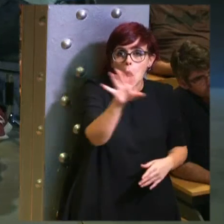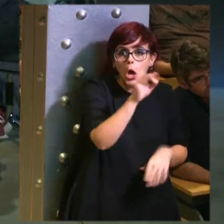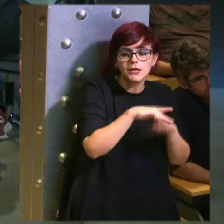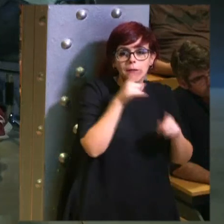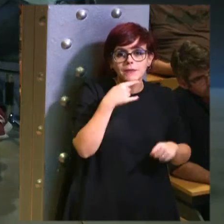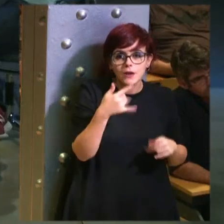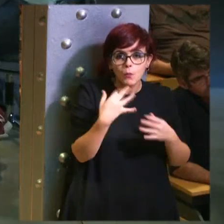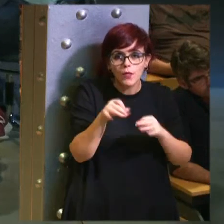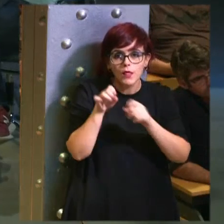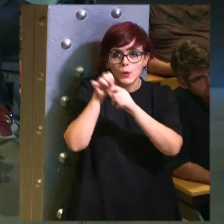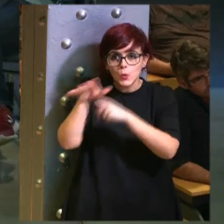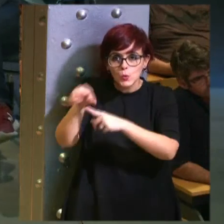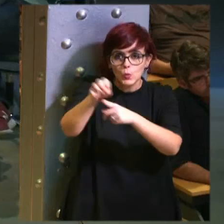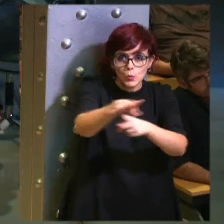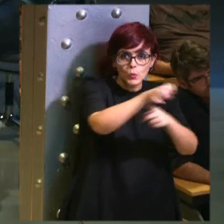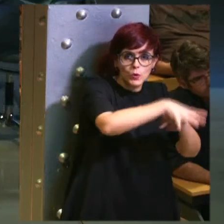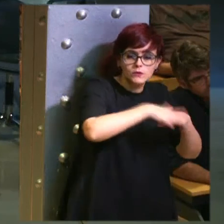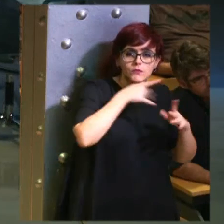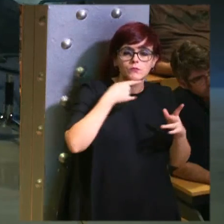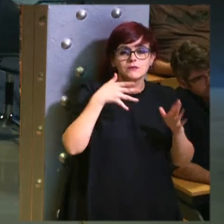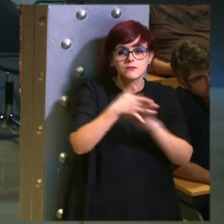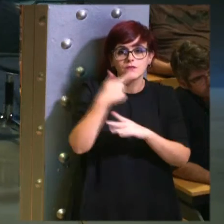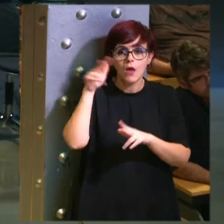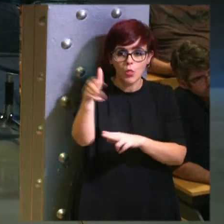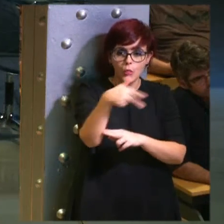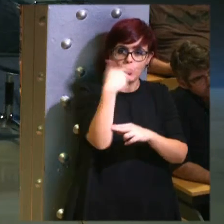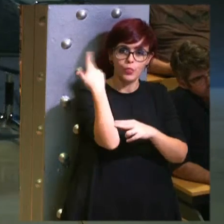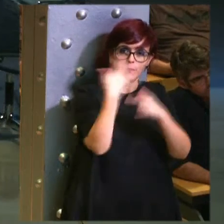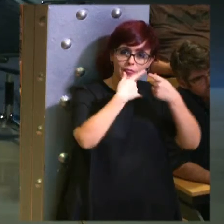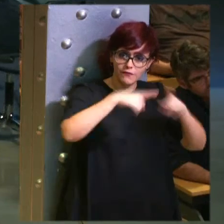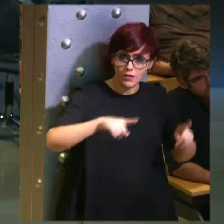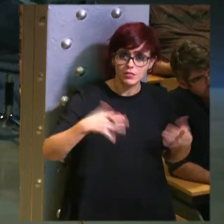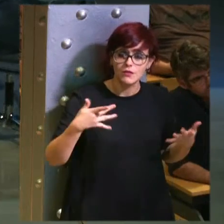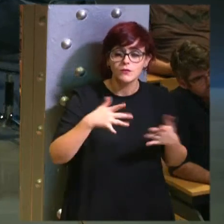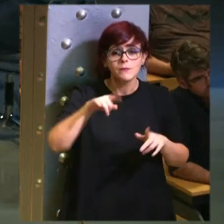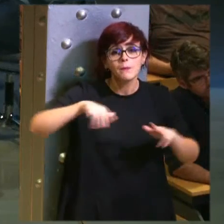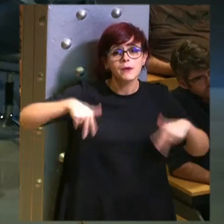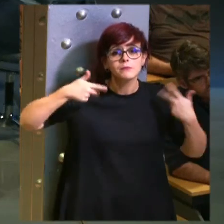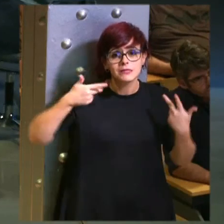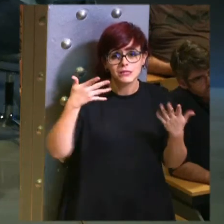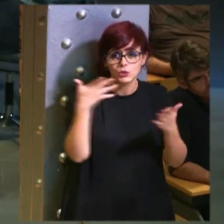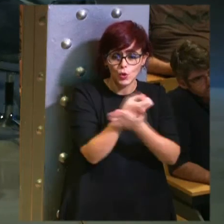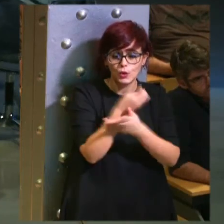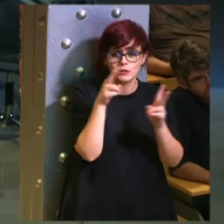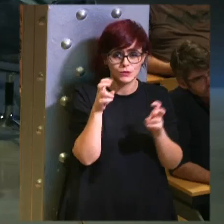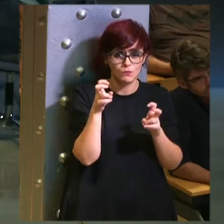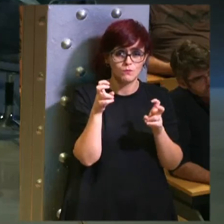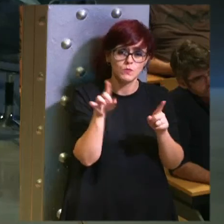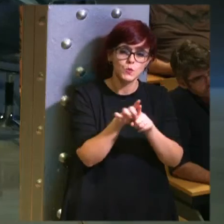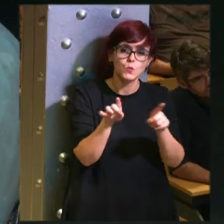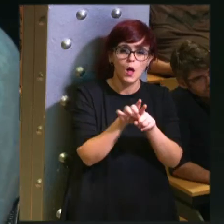dinamite otra serie de escenas y, no, y si miras a otro lado, pues que sean distintas, va a permitir pues esto, ¿no? Todo tipo